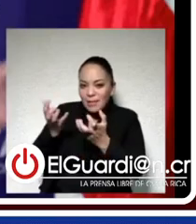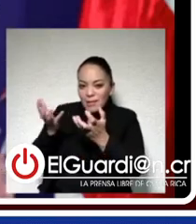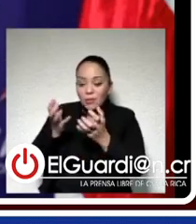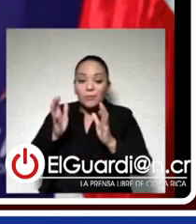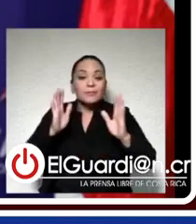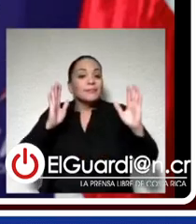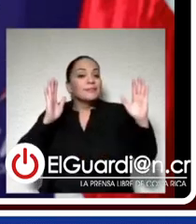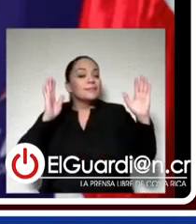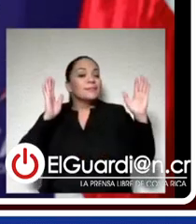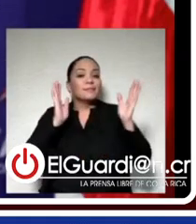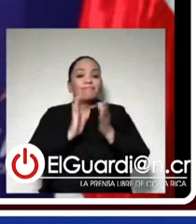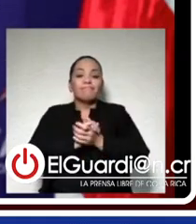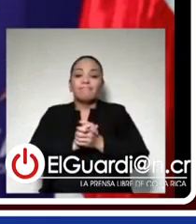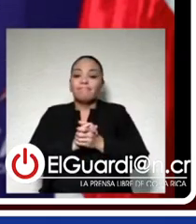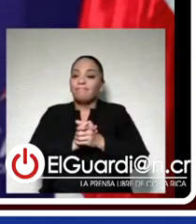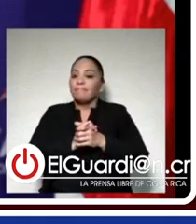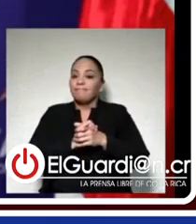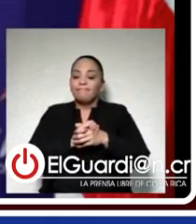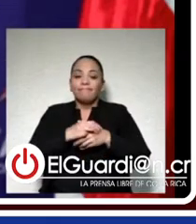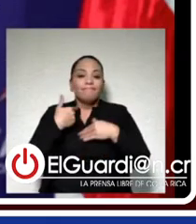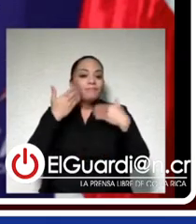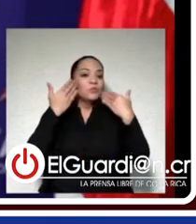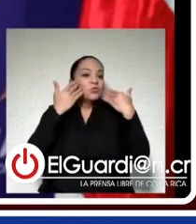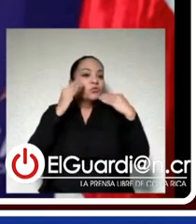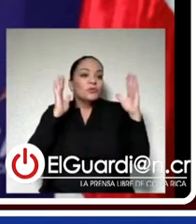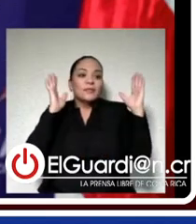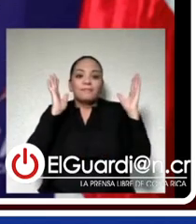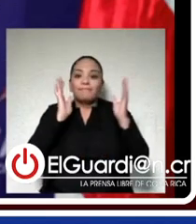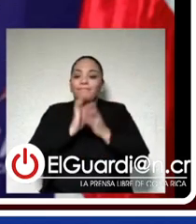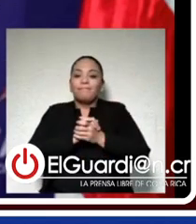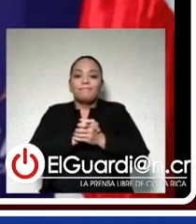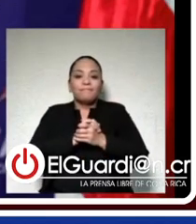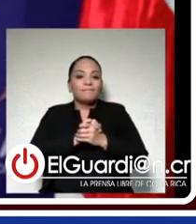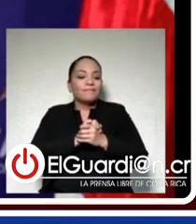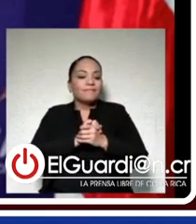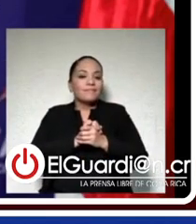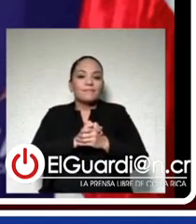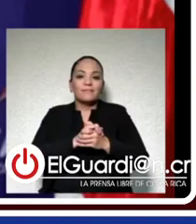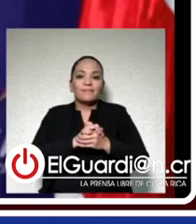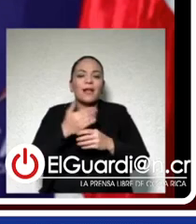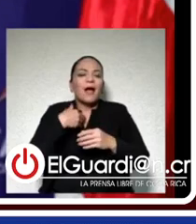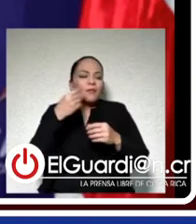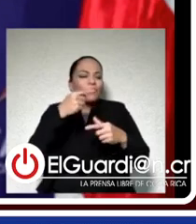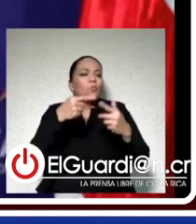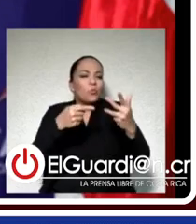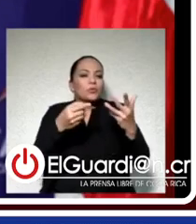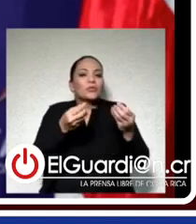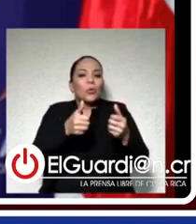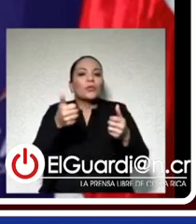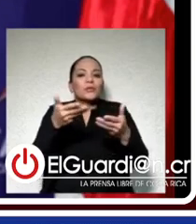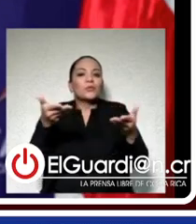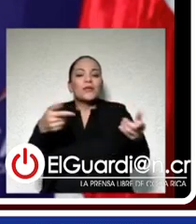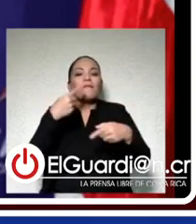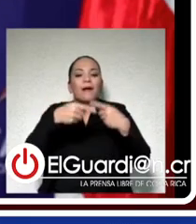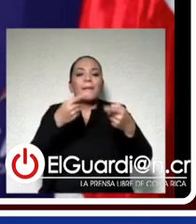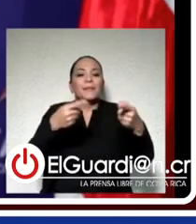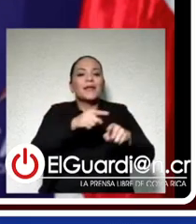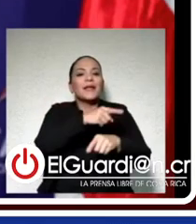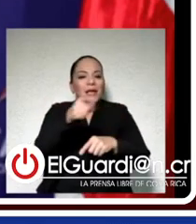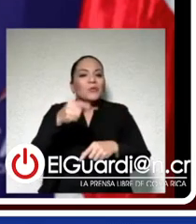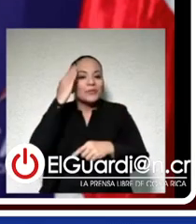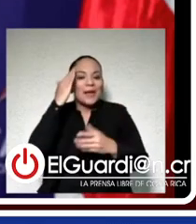mundo de las especulaciones, yo no sé, tal vez hay muchas otras cosas que van a pasar y que ellos lo